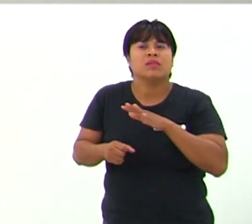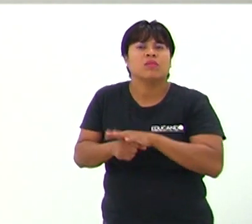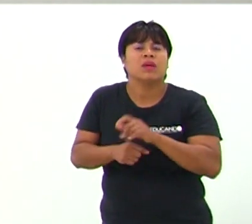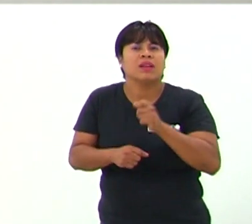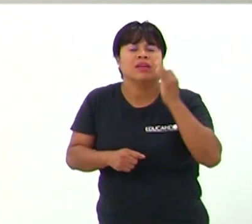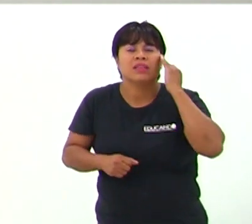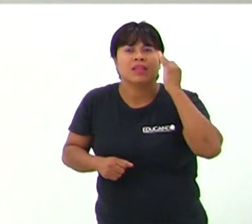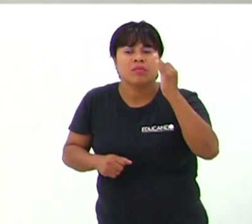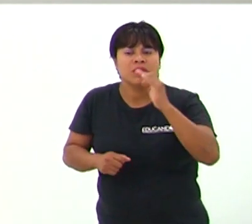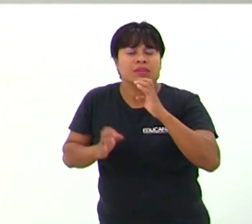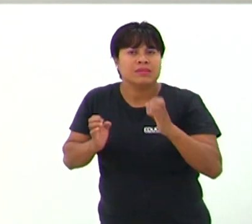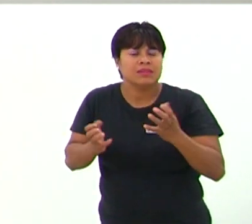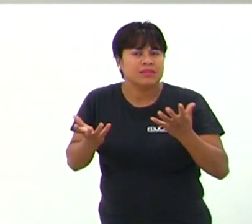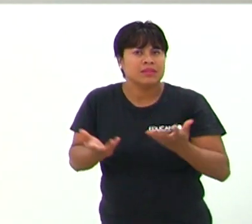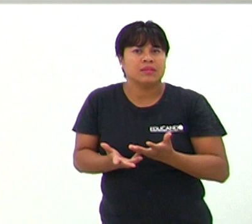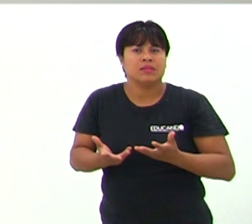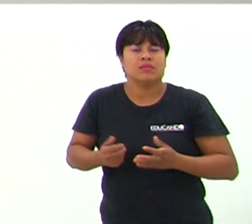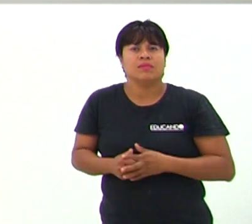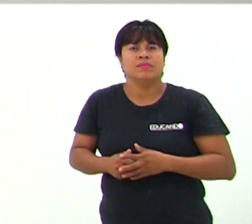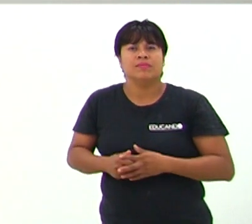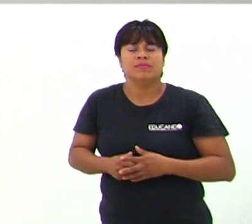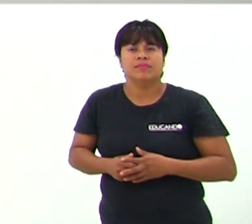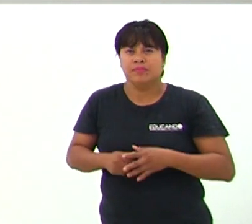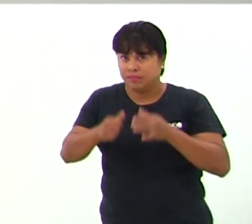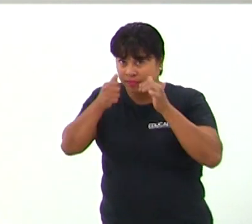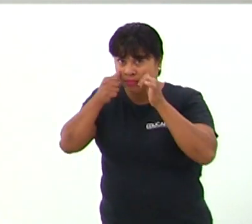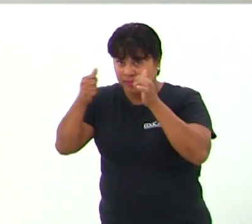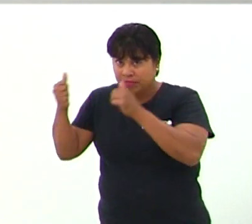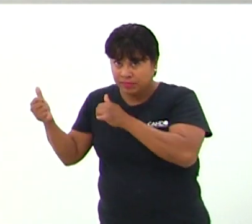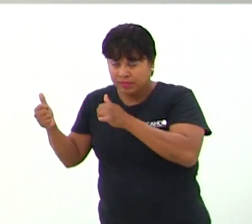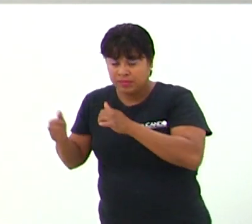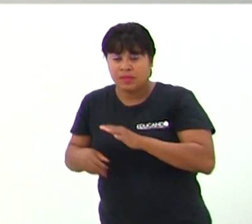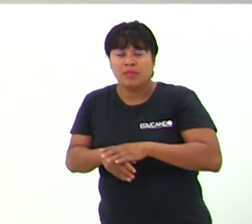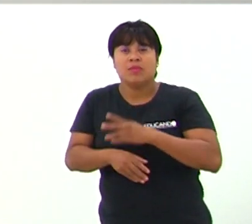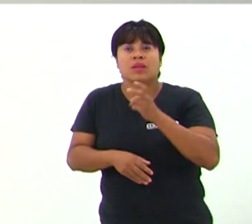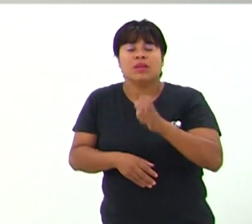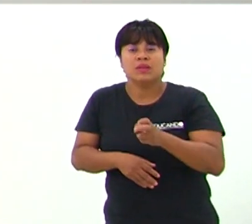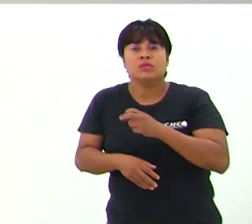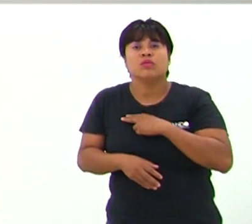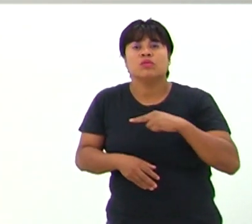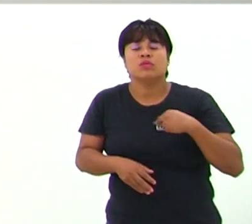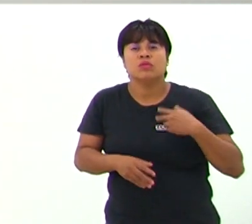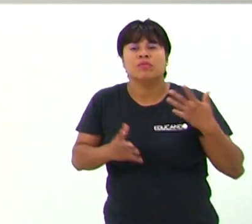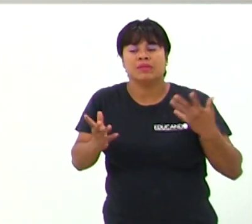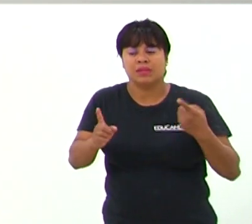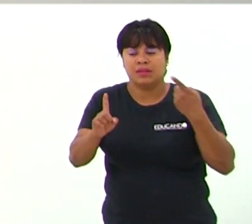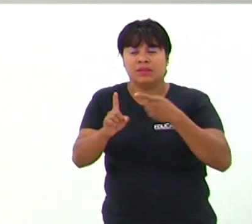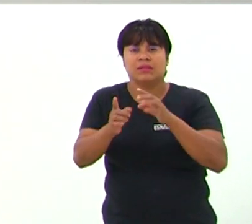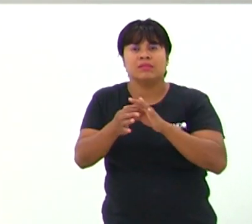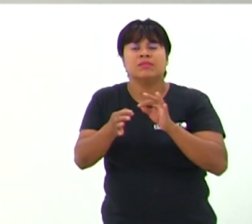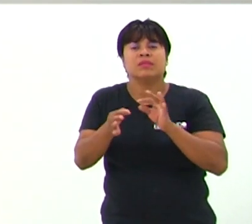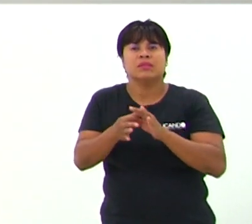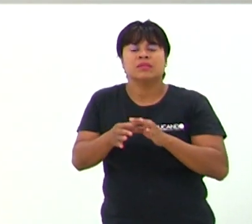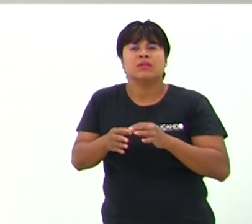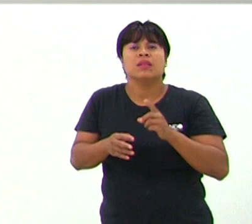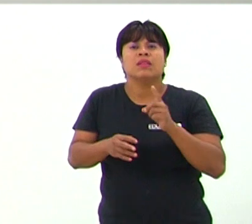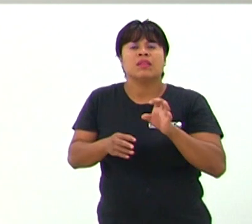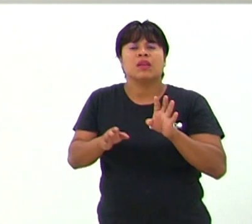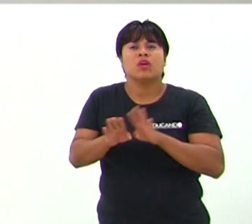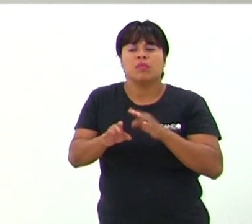qué tiempo está conjugado. Atención con esto porque a partir de esto nos va a hacer referencia